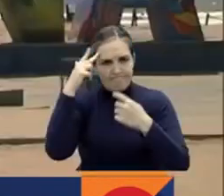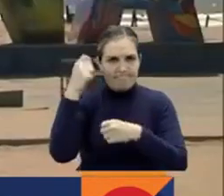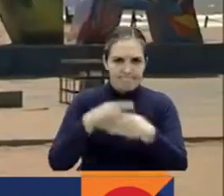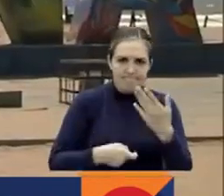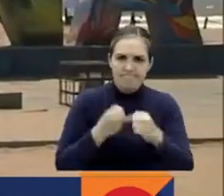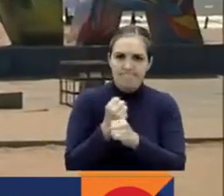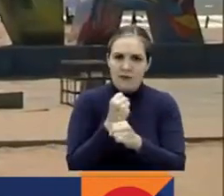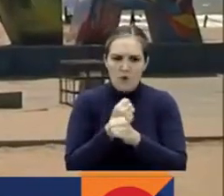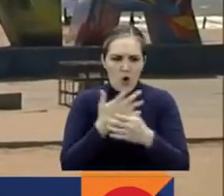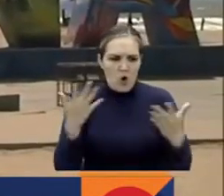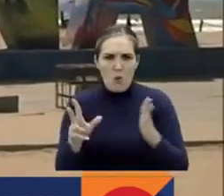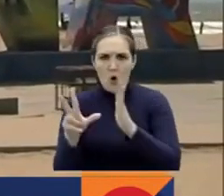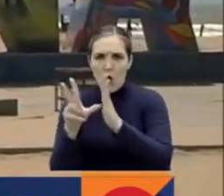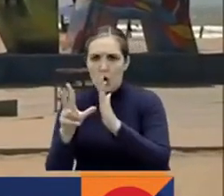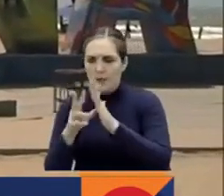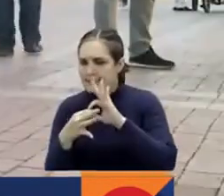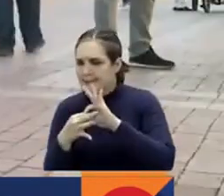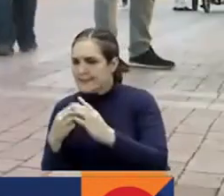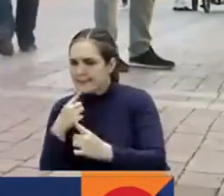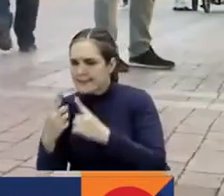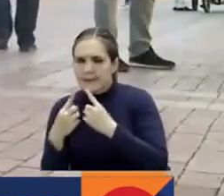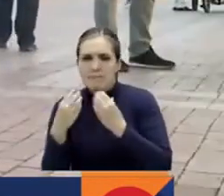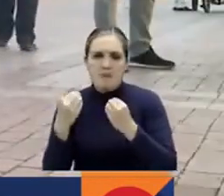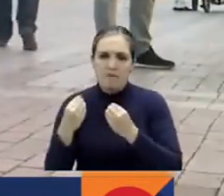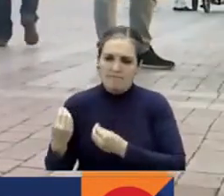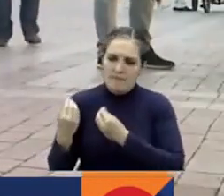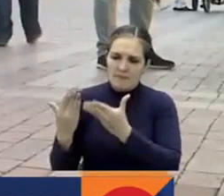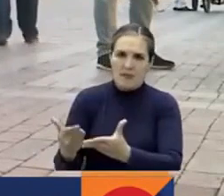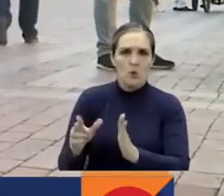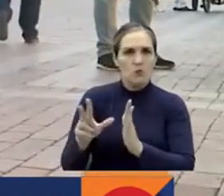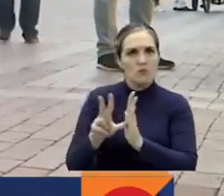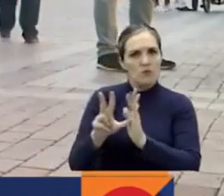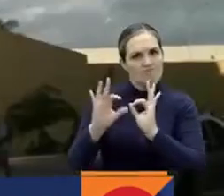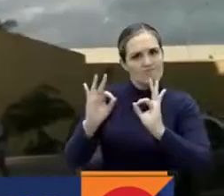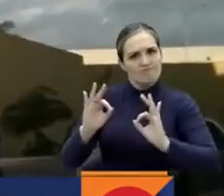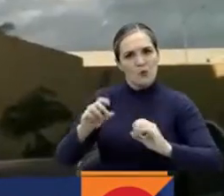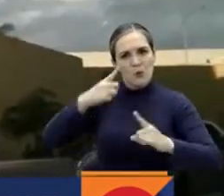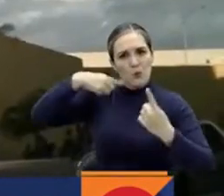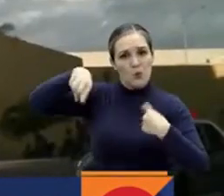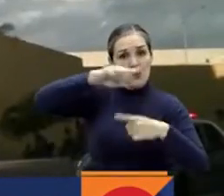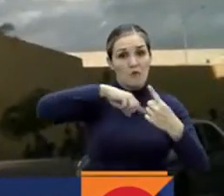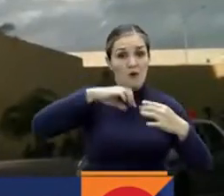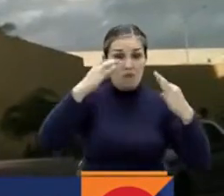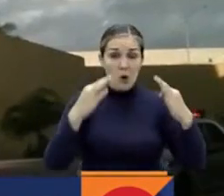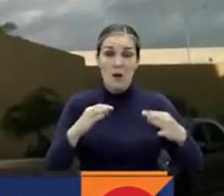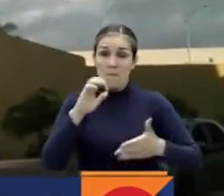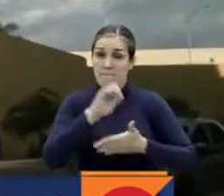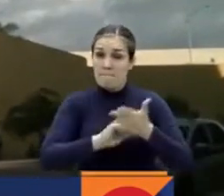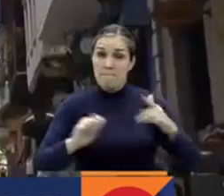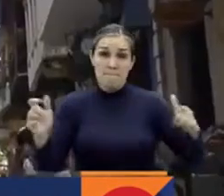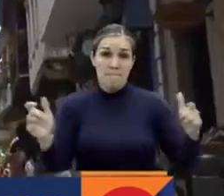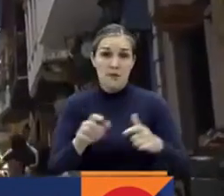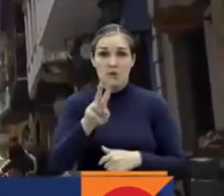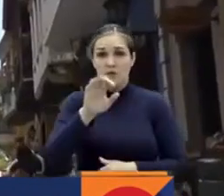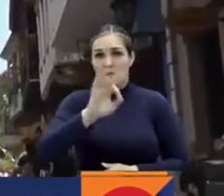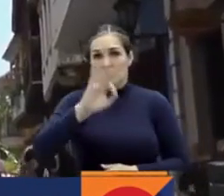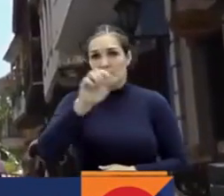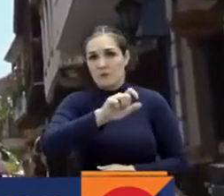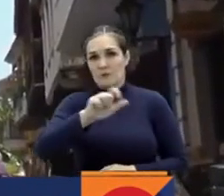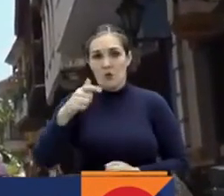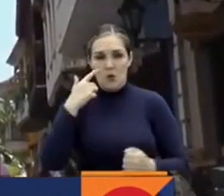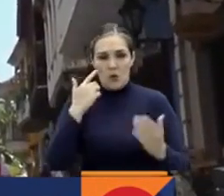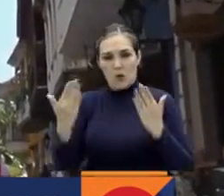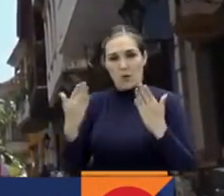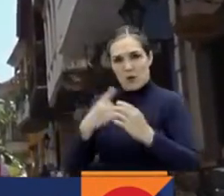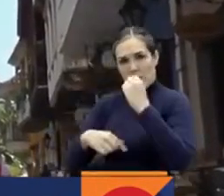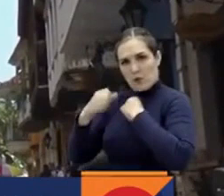los gremios hoteleros para brindarles garantías a los turistas, teniendo en cuenta que calculan una reducción del 7% de visitantes en comparación